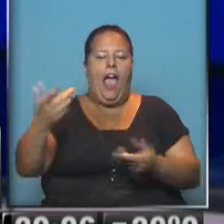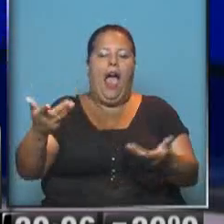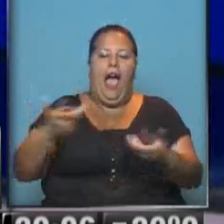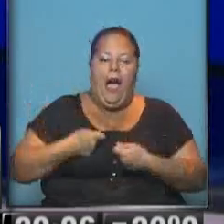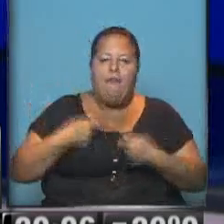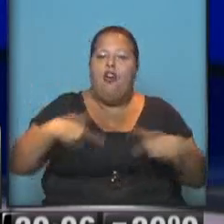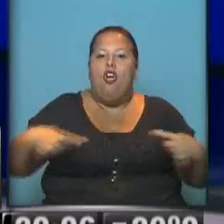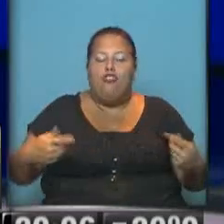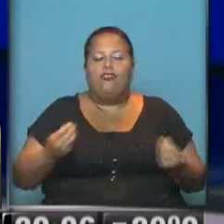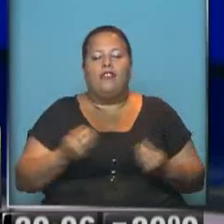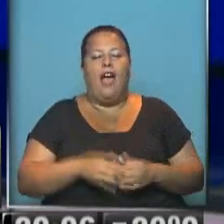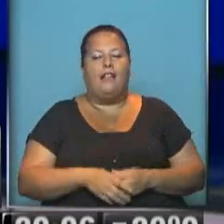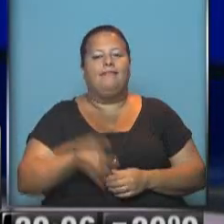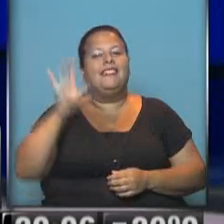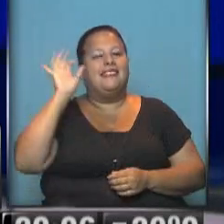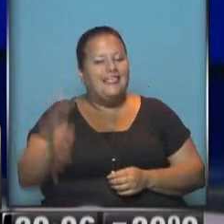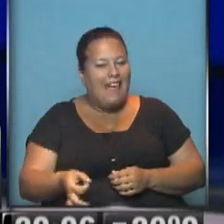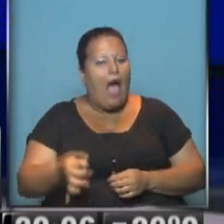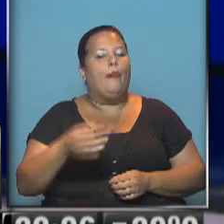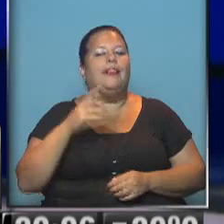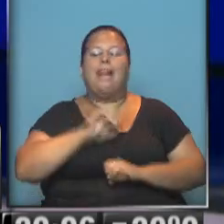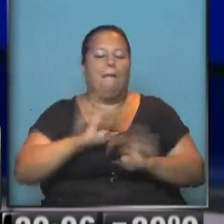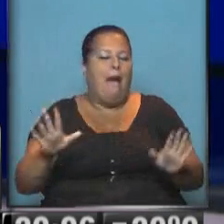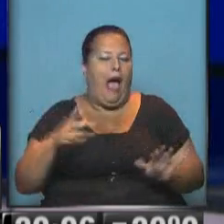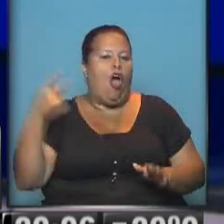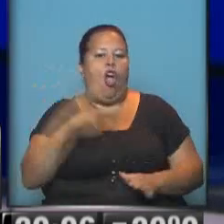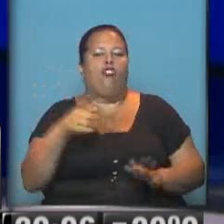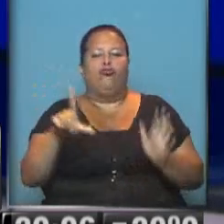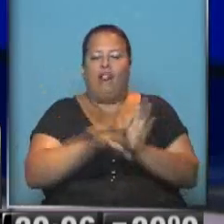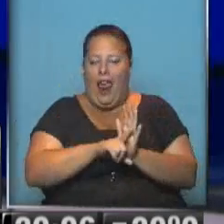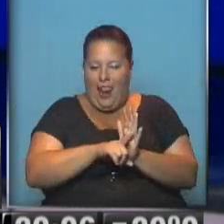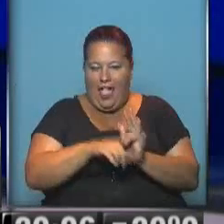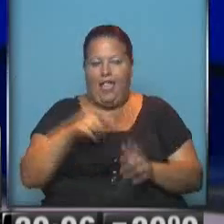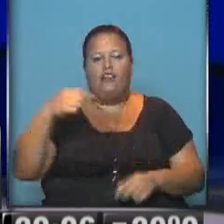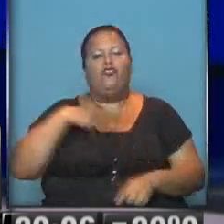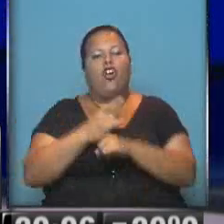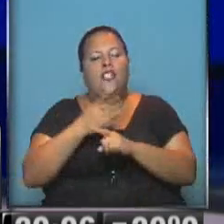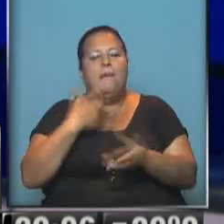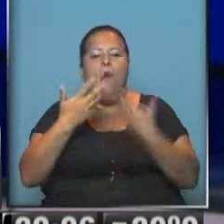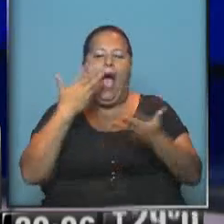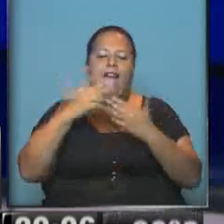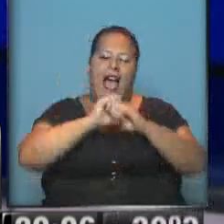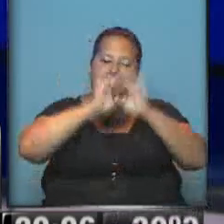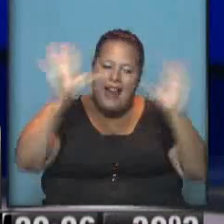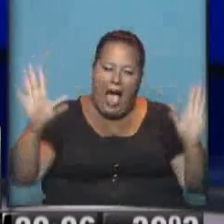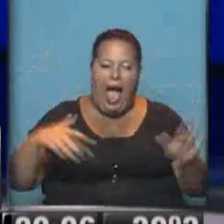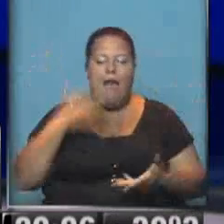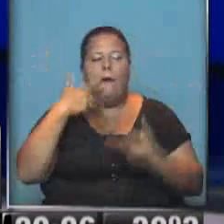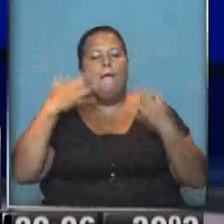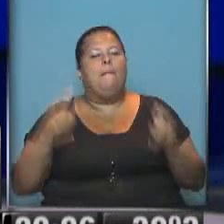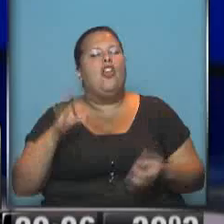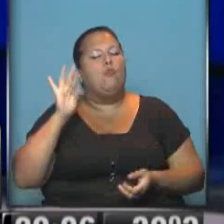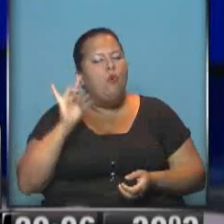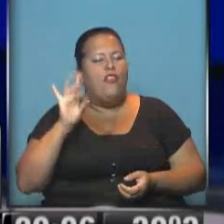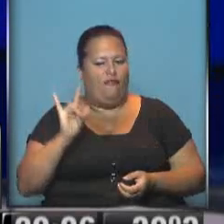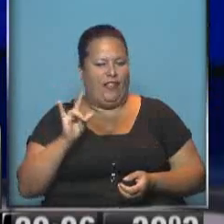compartiendo algo que tienen claro que es una injusticia. Mm. Es decir, yo siempre traté de hablar clarito, lo mejor que podía, pero es tan